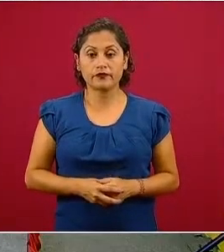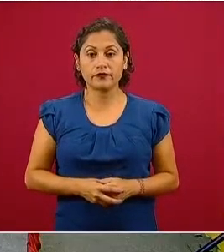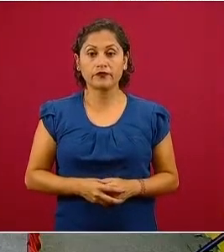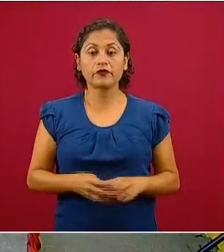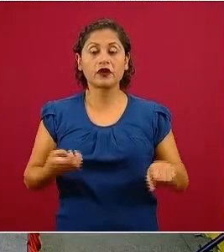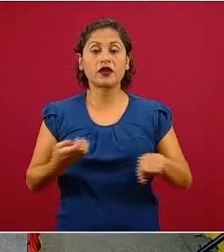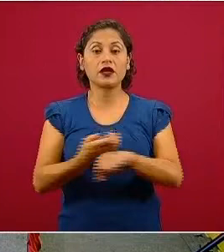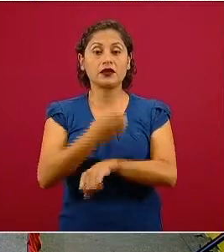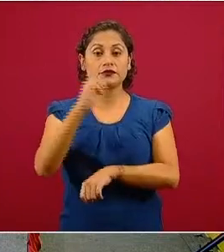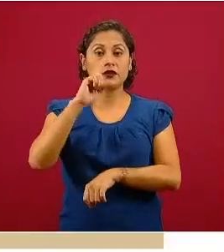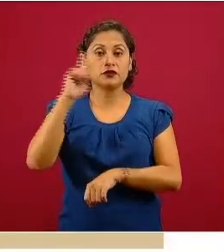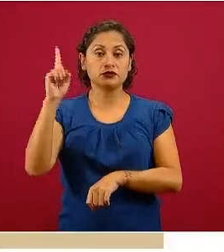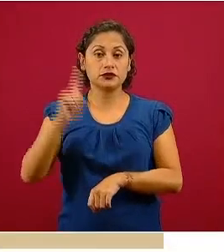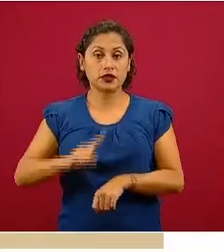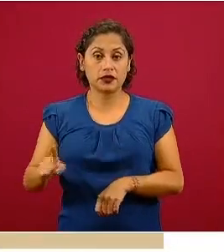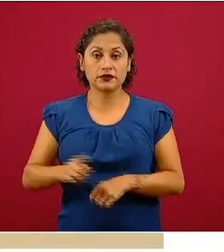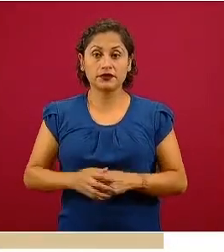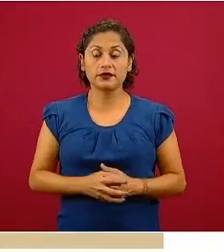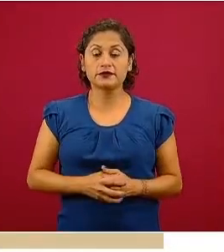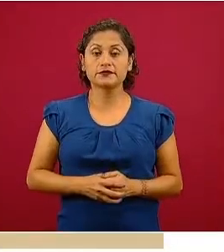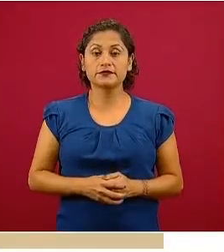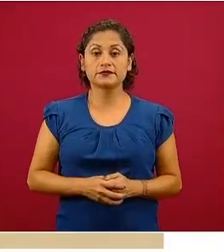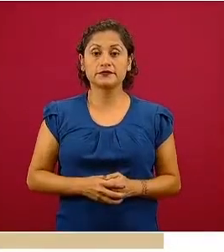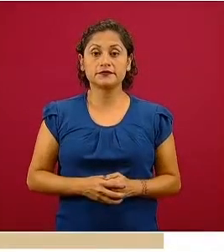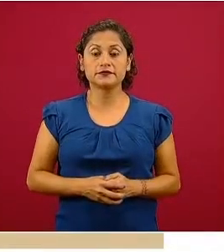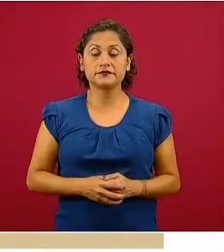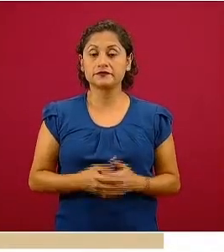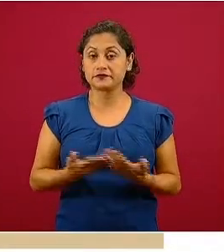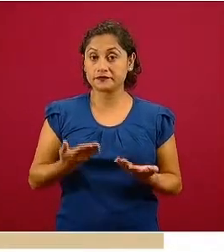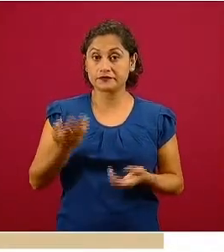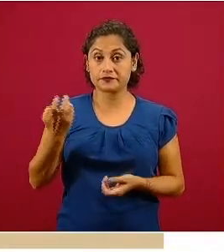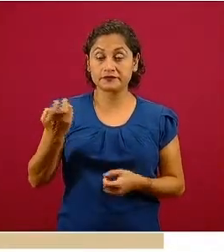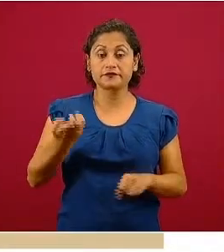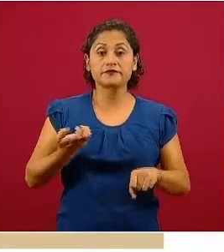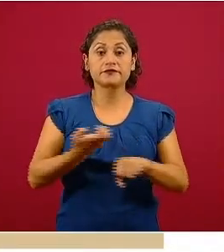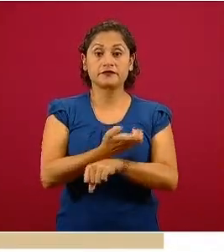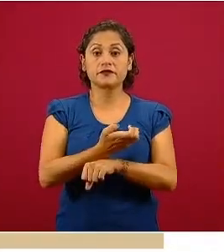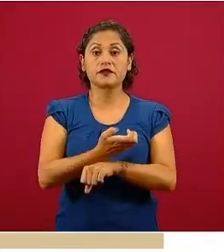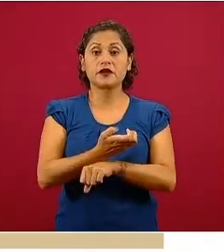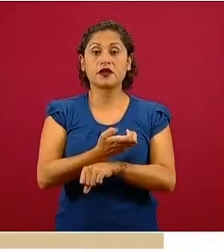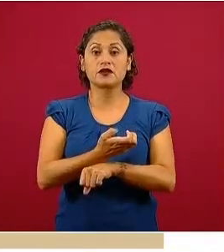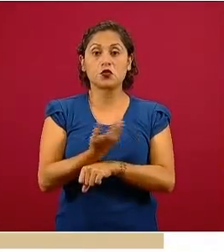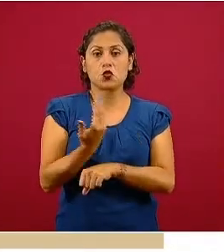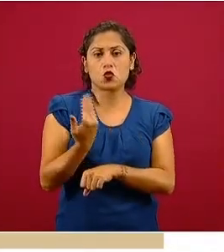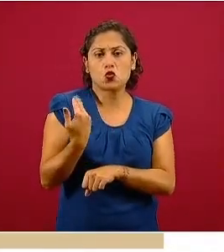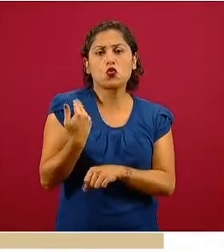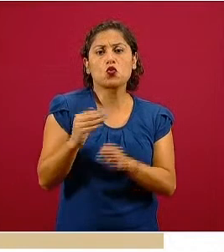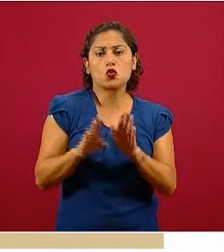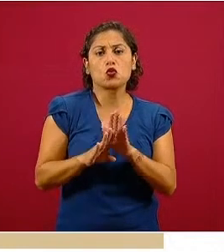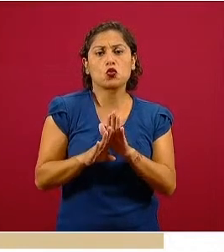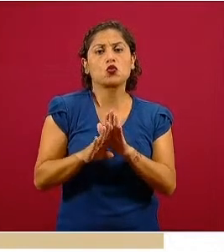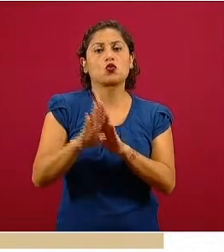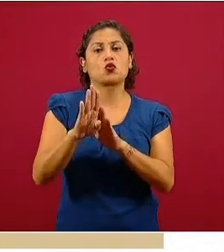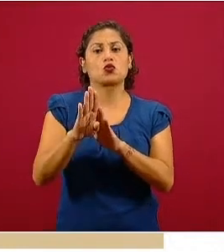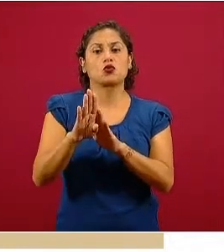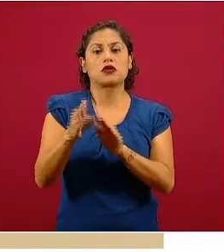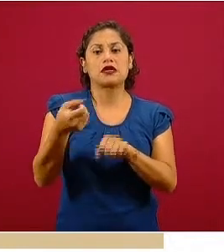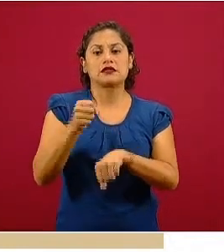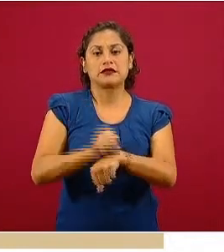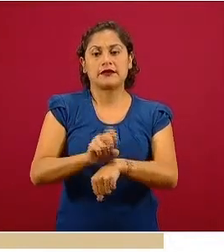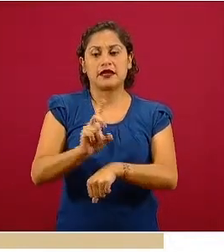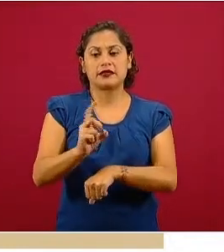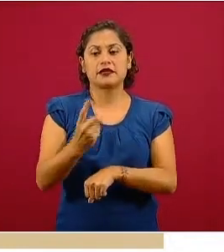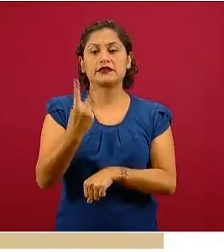Zacatecas sería el último estado en orden alfabético. Zacatecas con un pico todavía más reciente, apenas en la semana 32